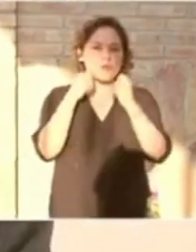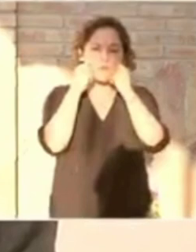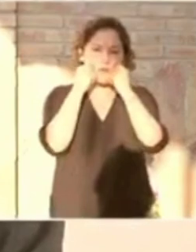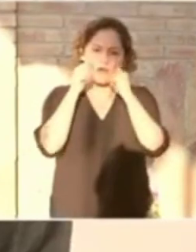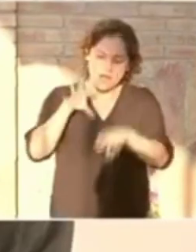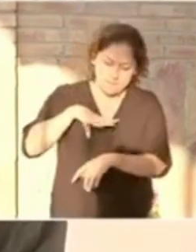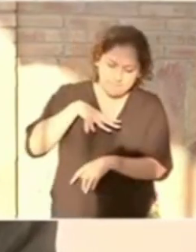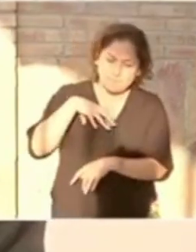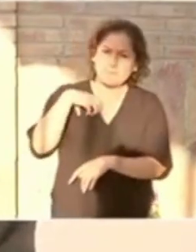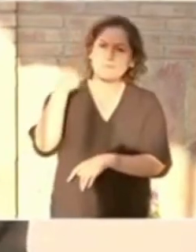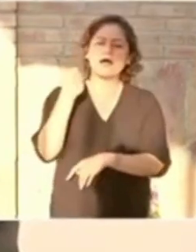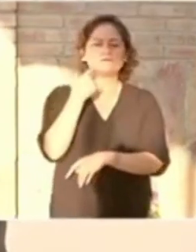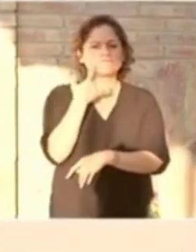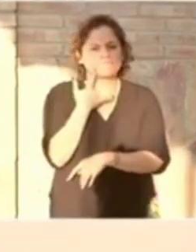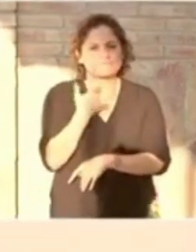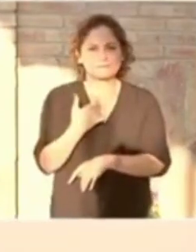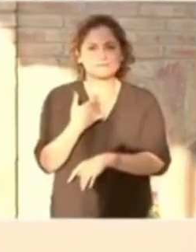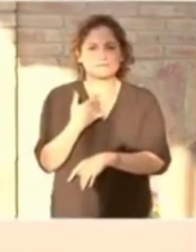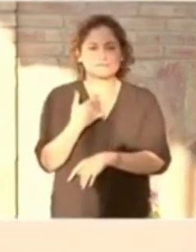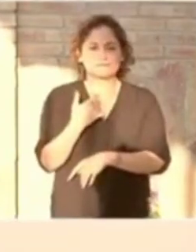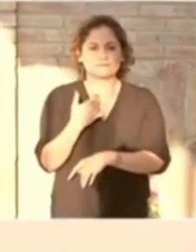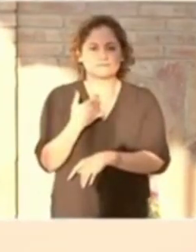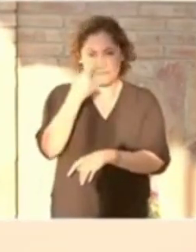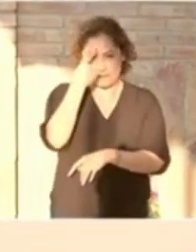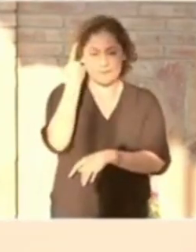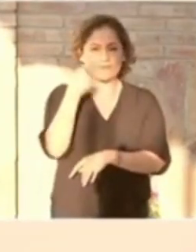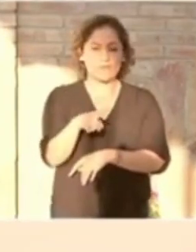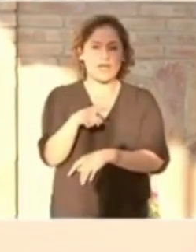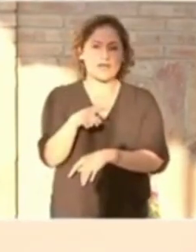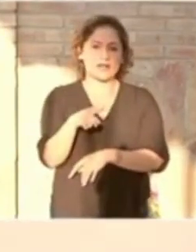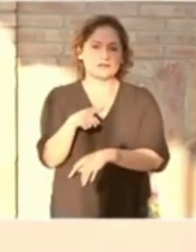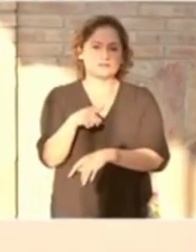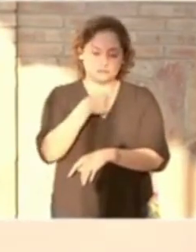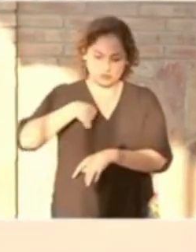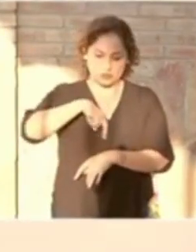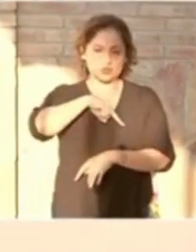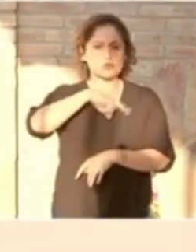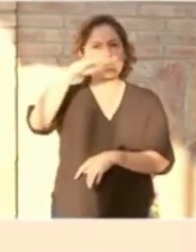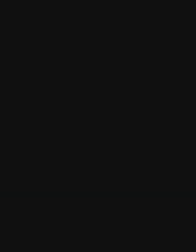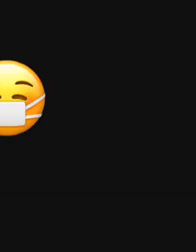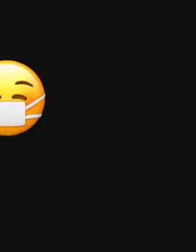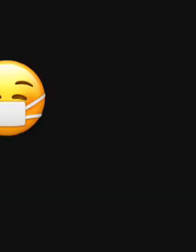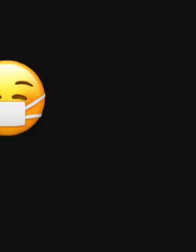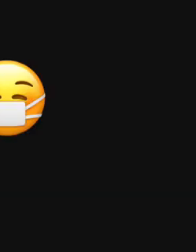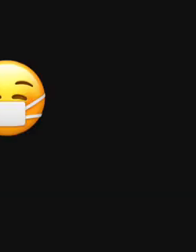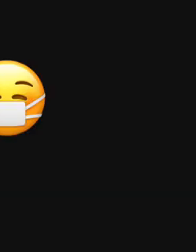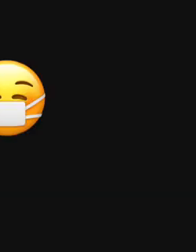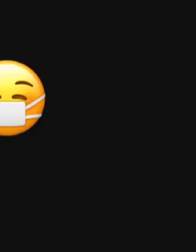de nuestro ser y poner por delante nuestras convicciones, nuestra fe.